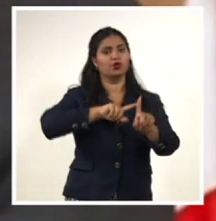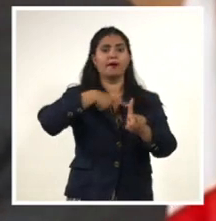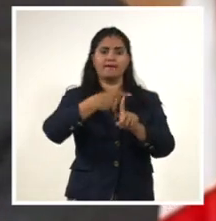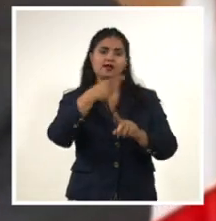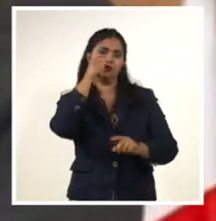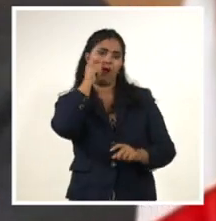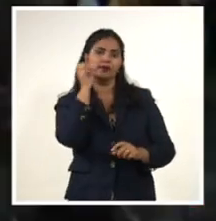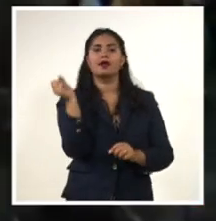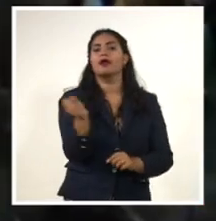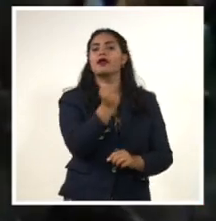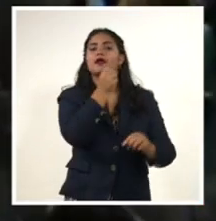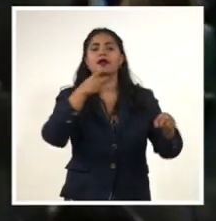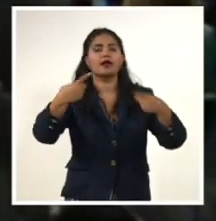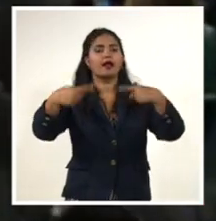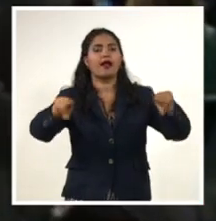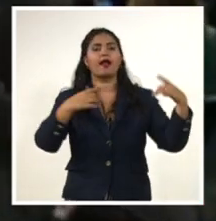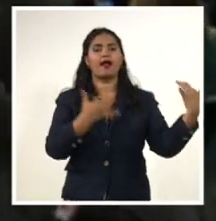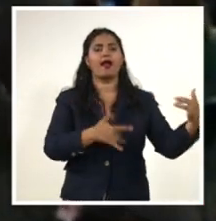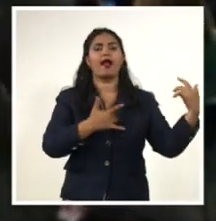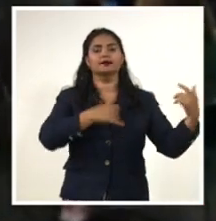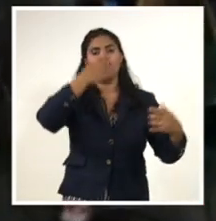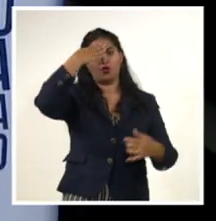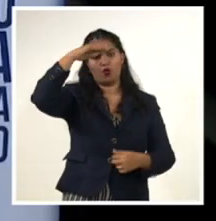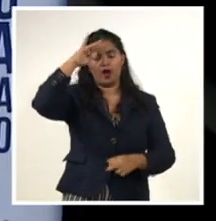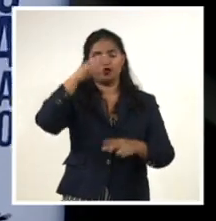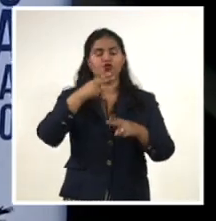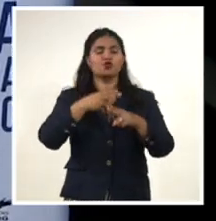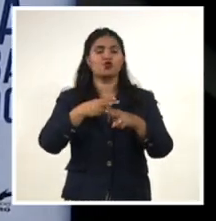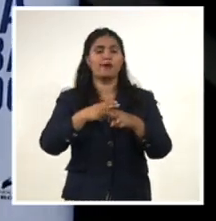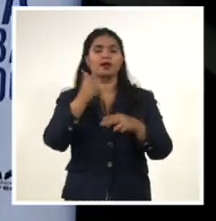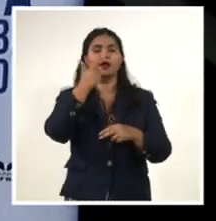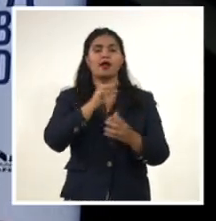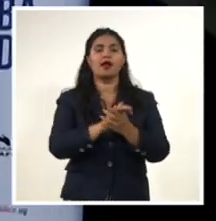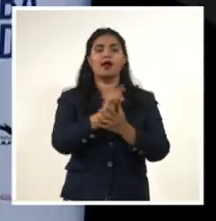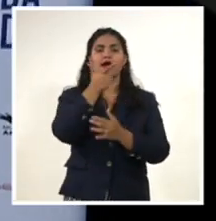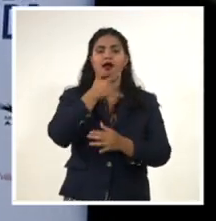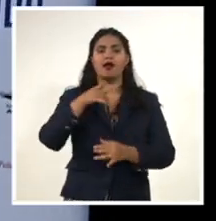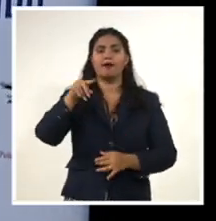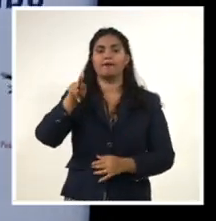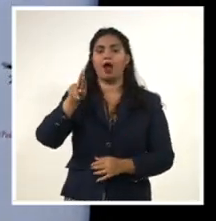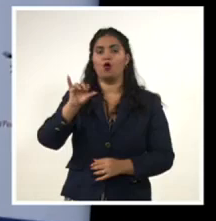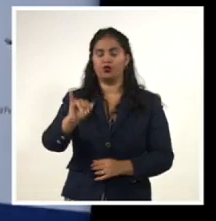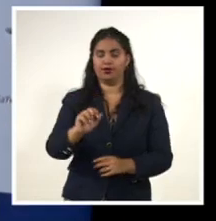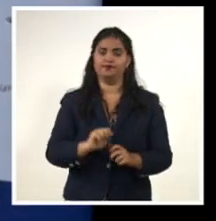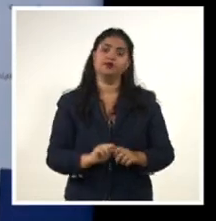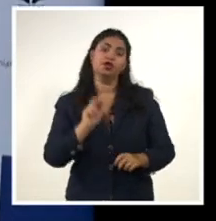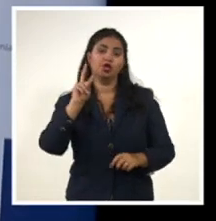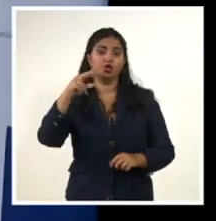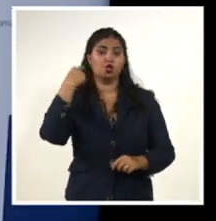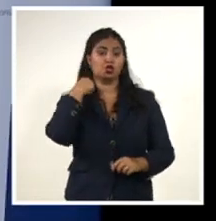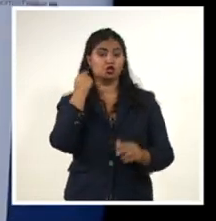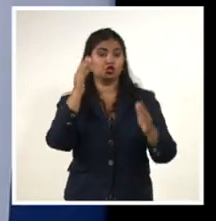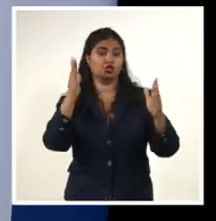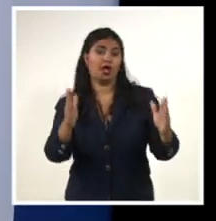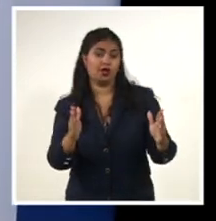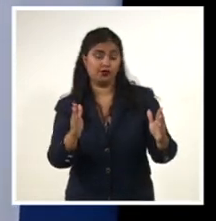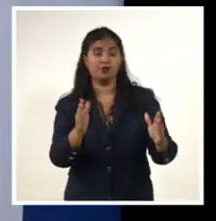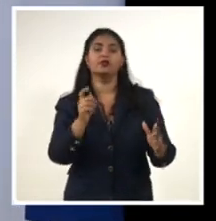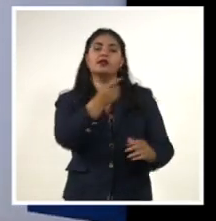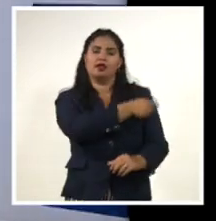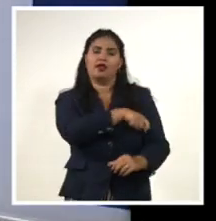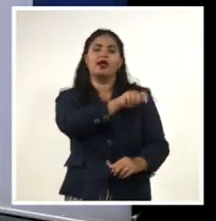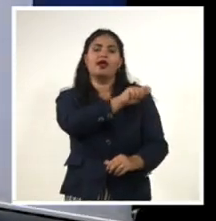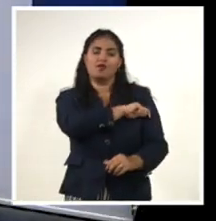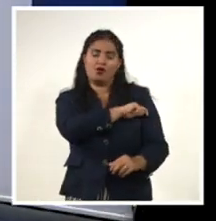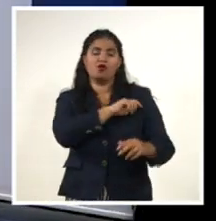respeta y admira por su valiente defensa a nuestro país. Después de 2 años, el pueblo uruguayo también expresó su solidaridad en el